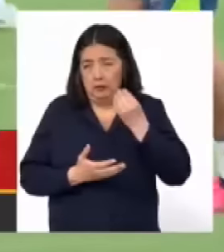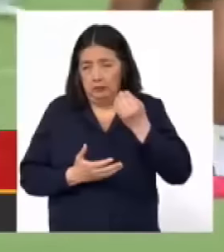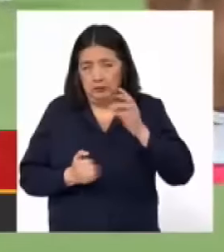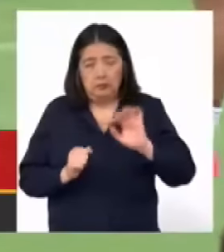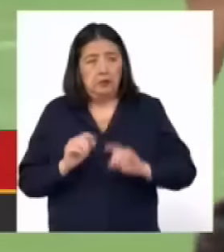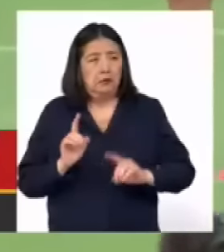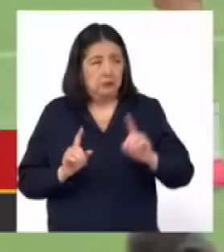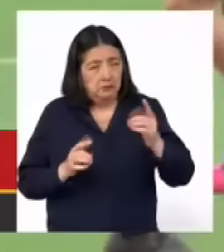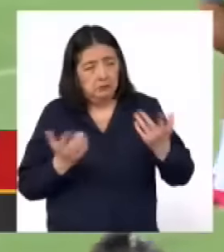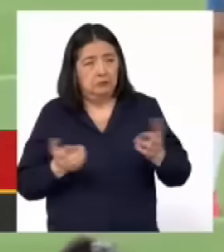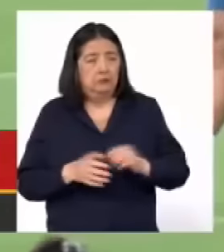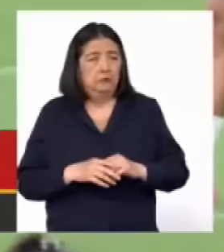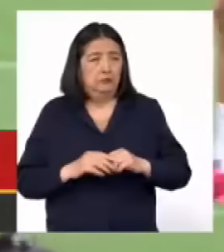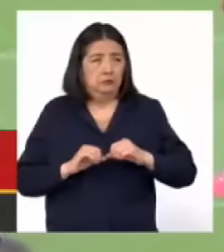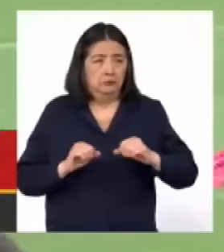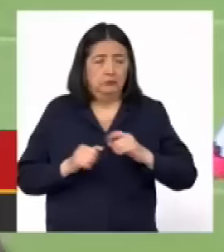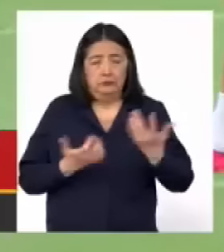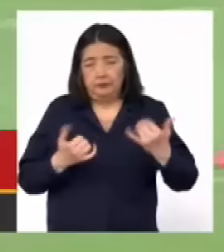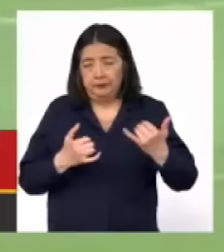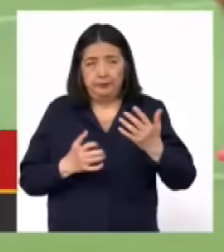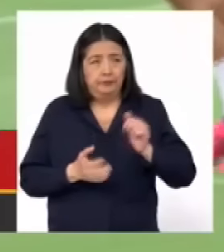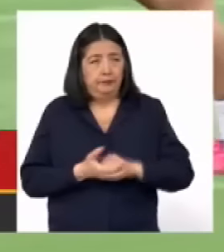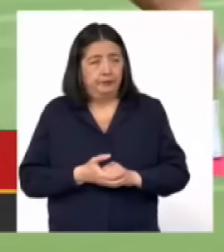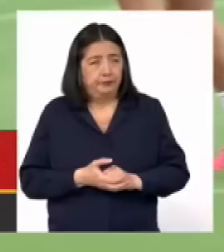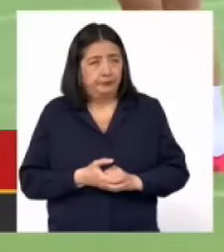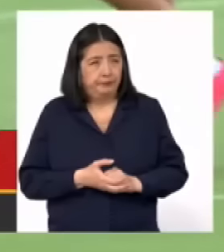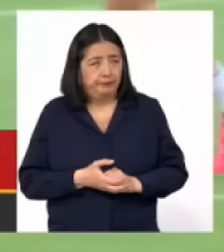algún movimiento también, porque el partido es